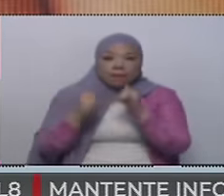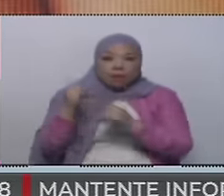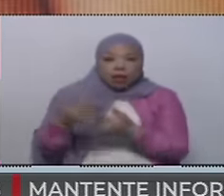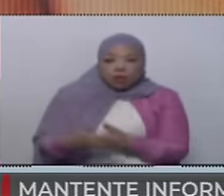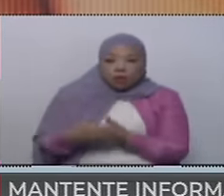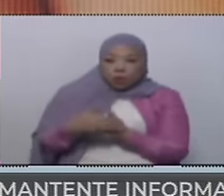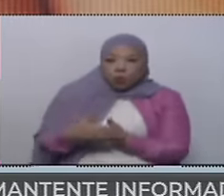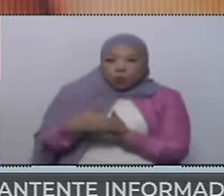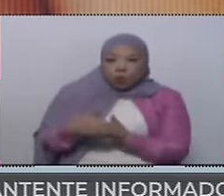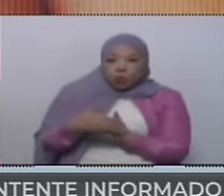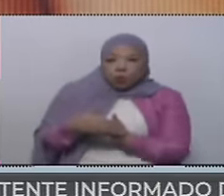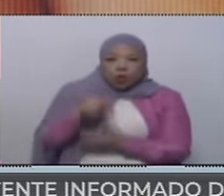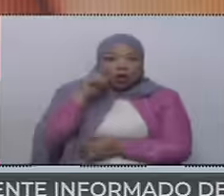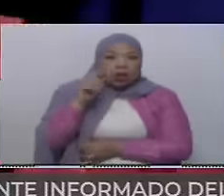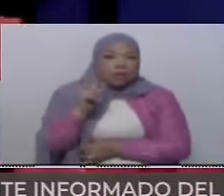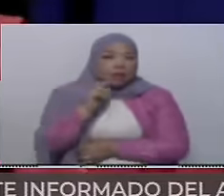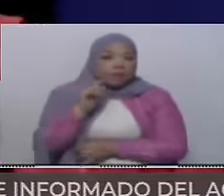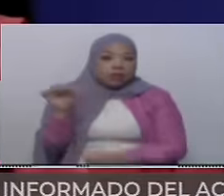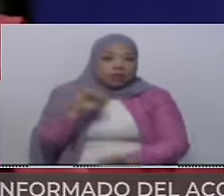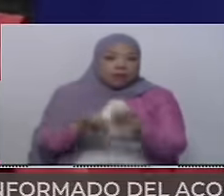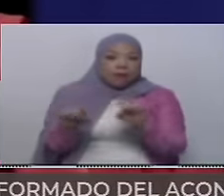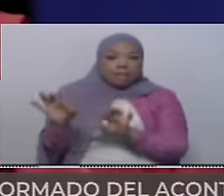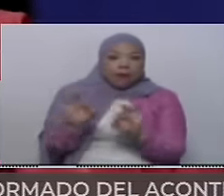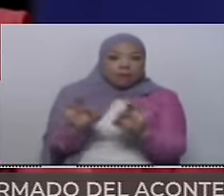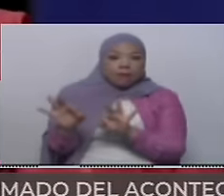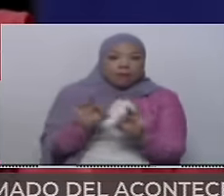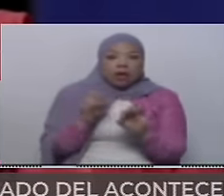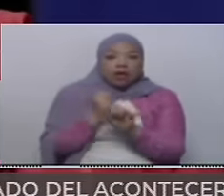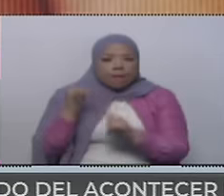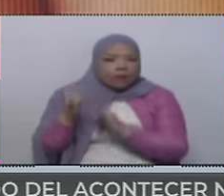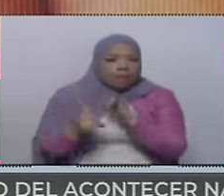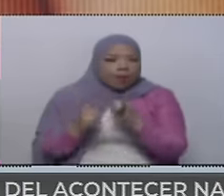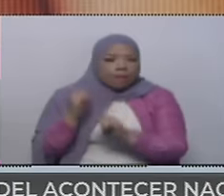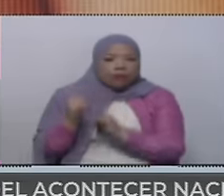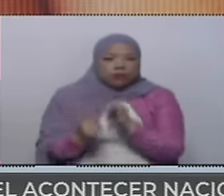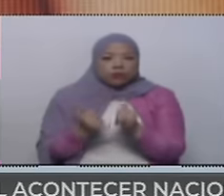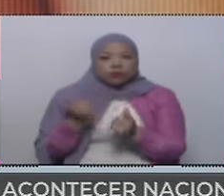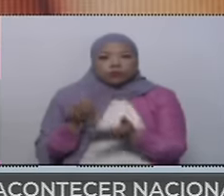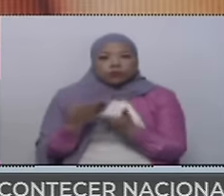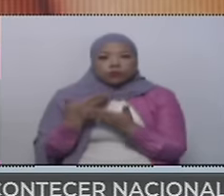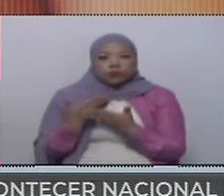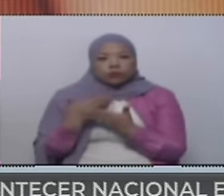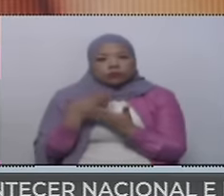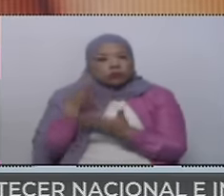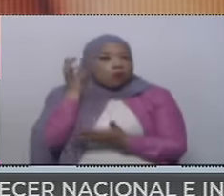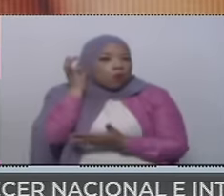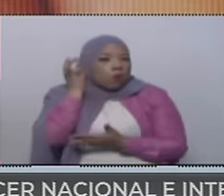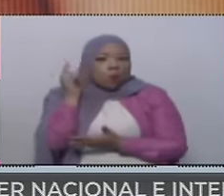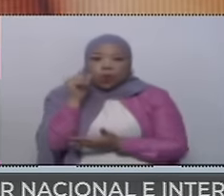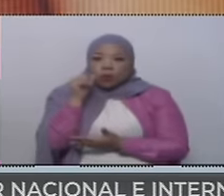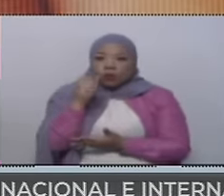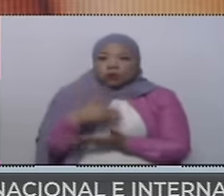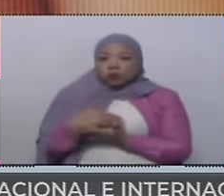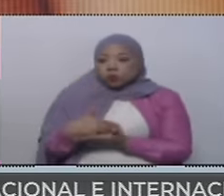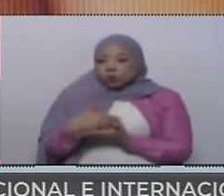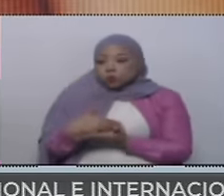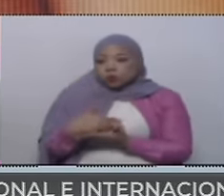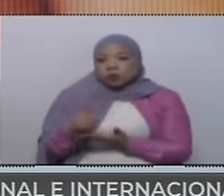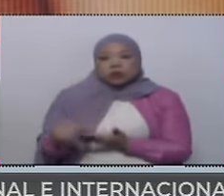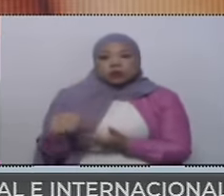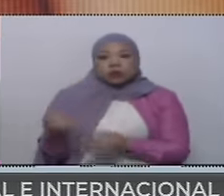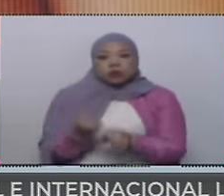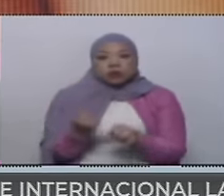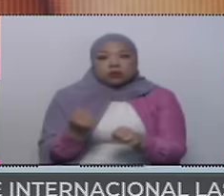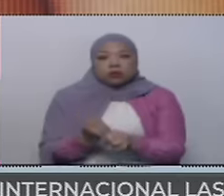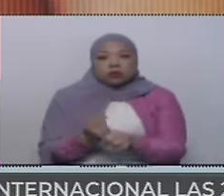su embarazo y que su preocupación apenas nace el muchachito, la muchachita, es darle lactancia, y luego cuando